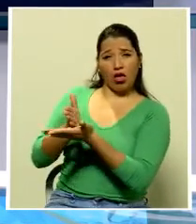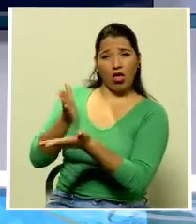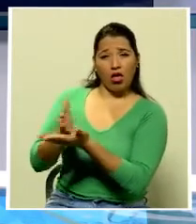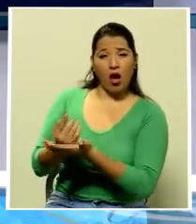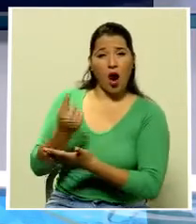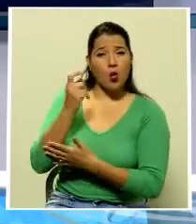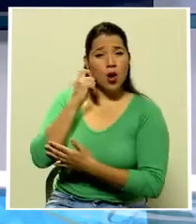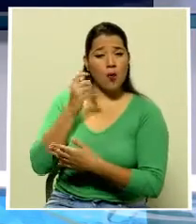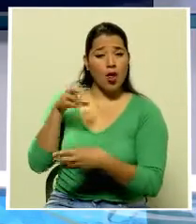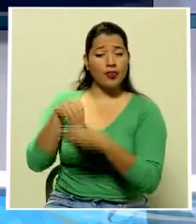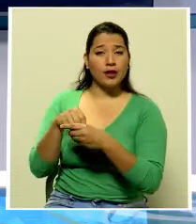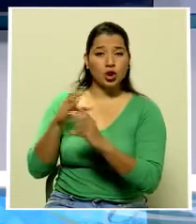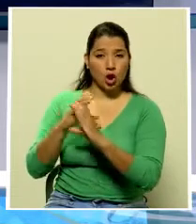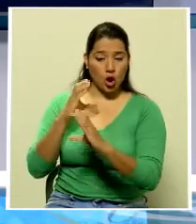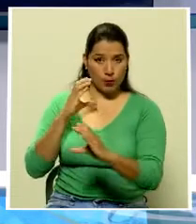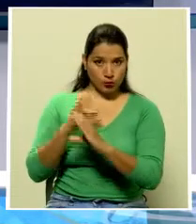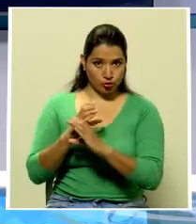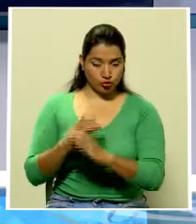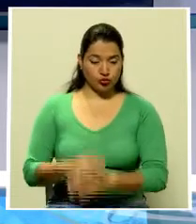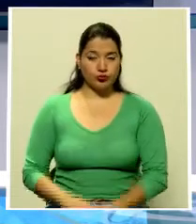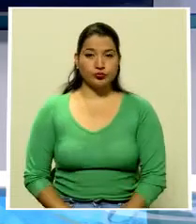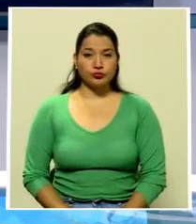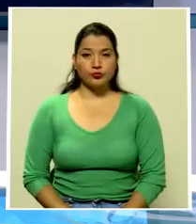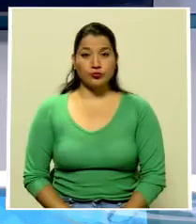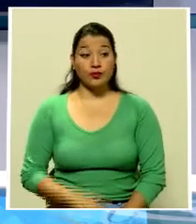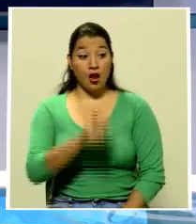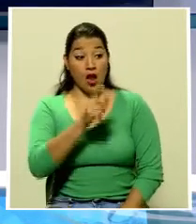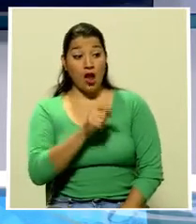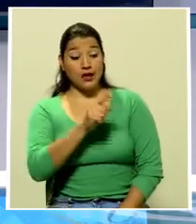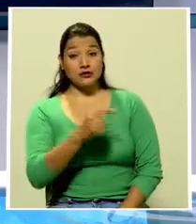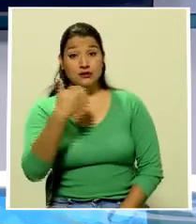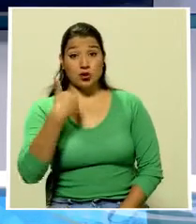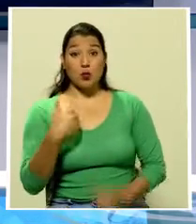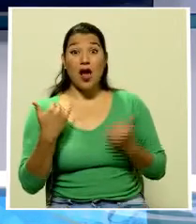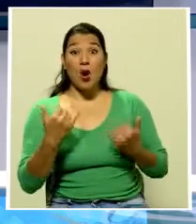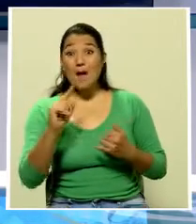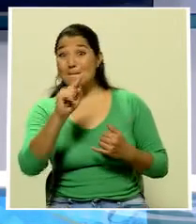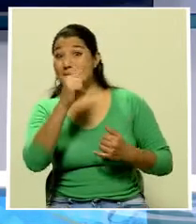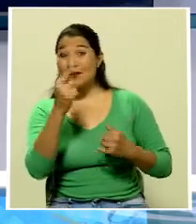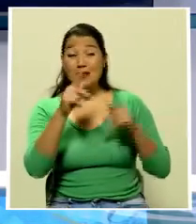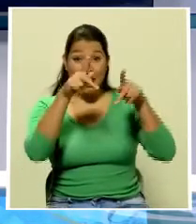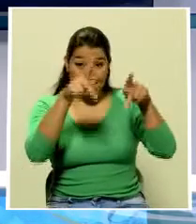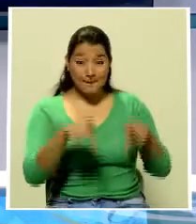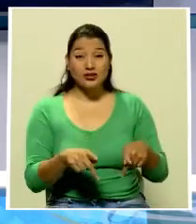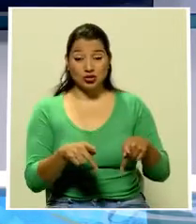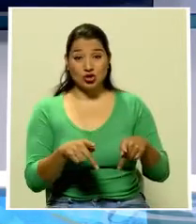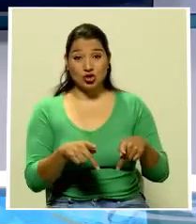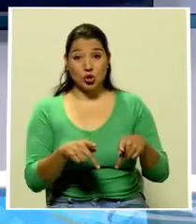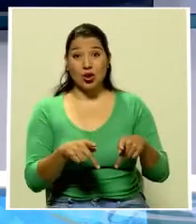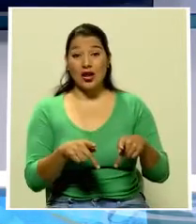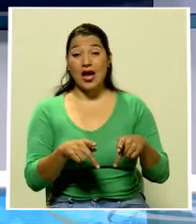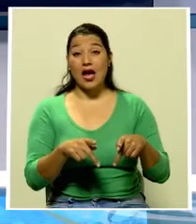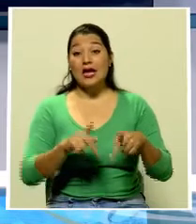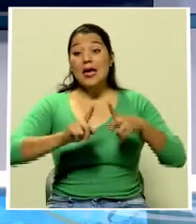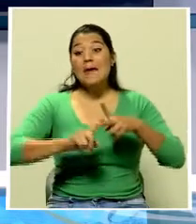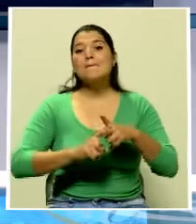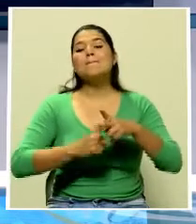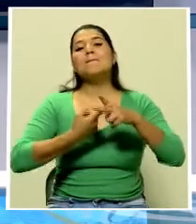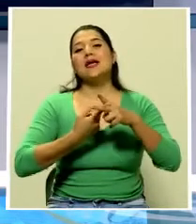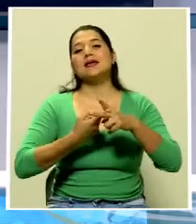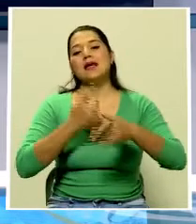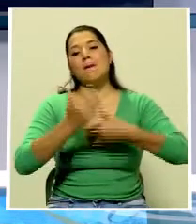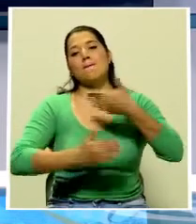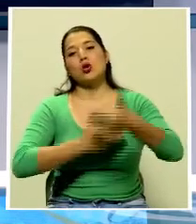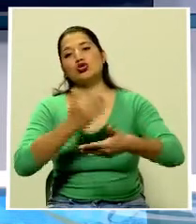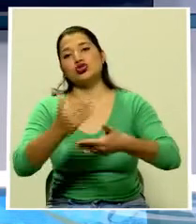la unidad de transporte que conducía. Este hombre se convierte en la primera persona procesada bajo la nueva ley de